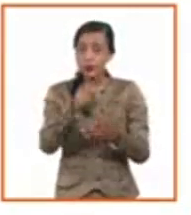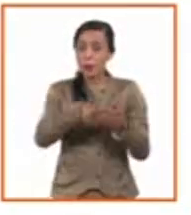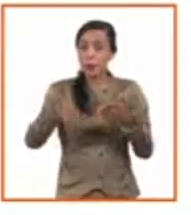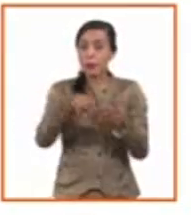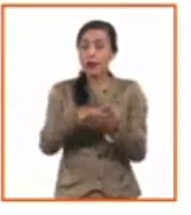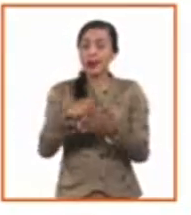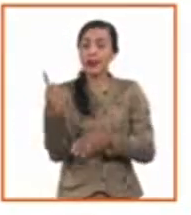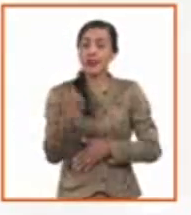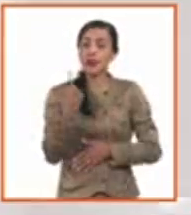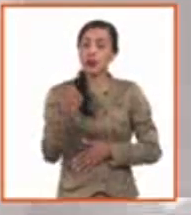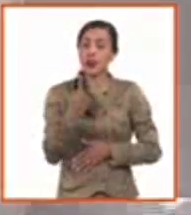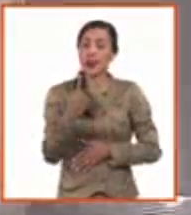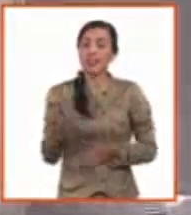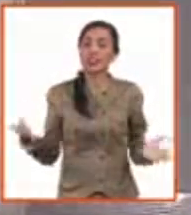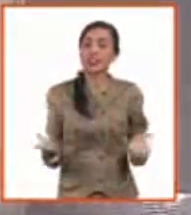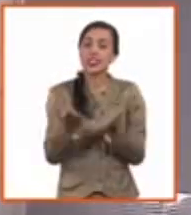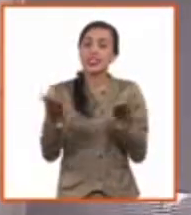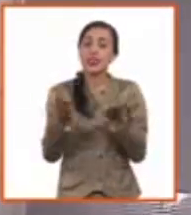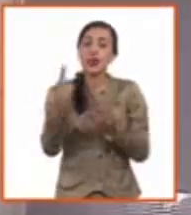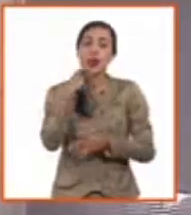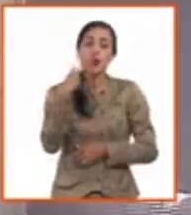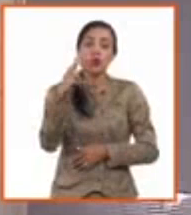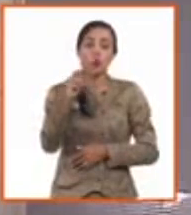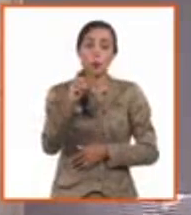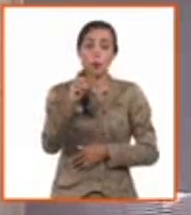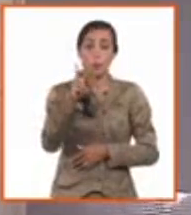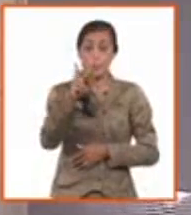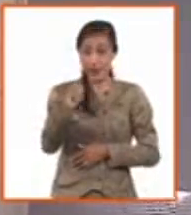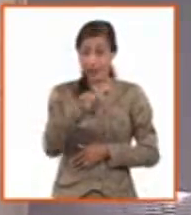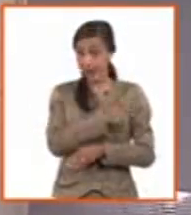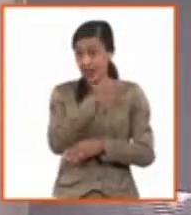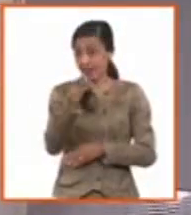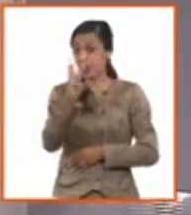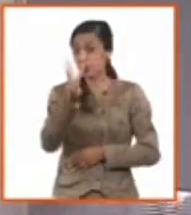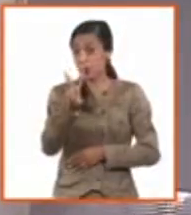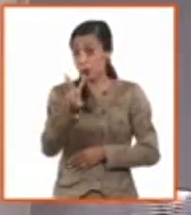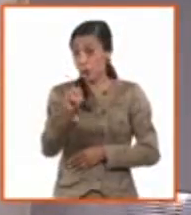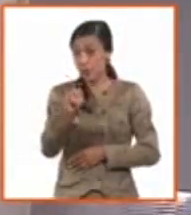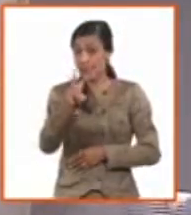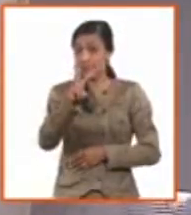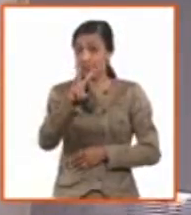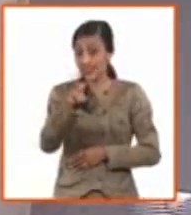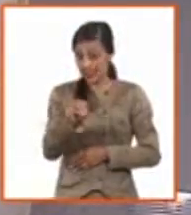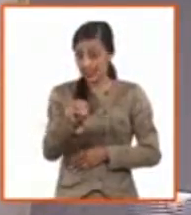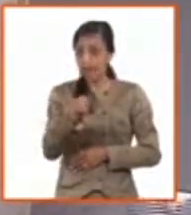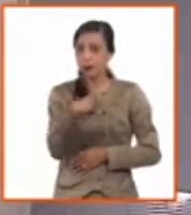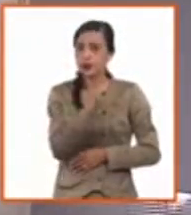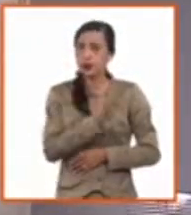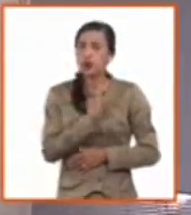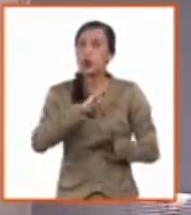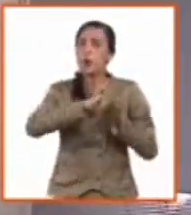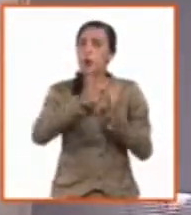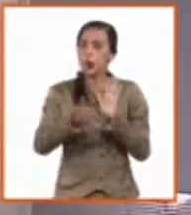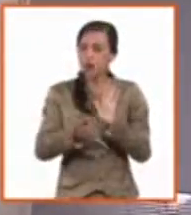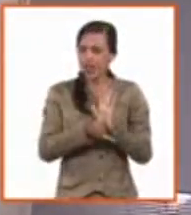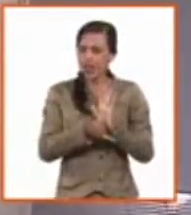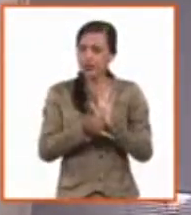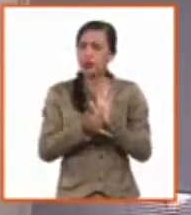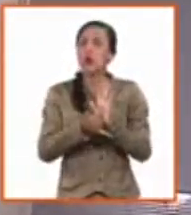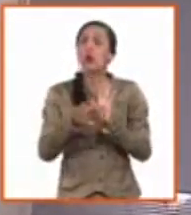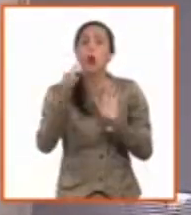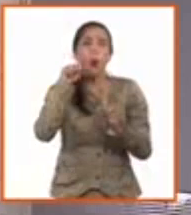el plan nacional de desarrollo 2030 el plan nacional de desarrollo económico social 2030 hemos definido un proyecto que tiene